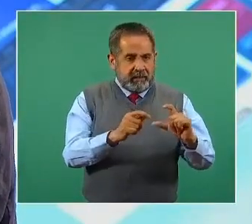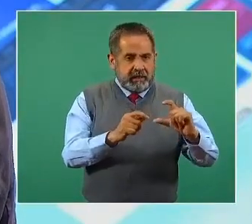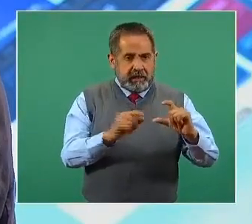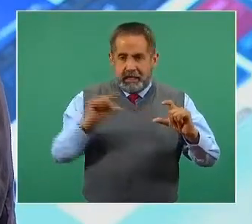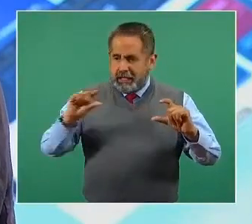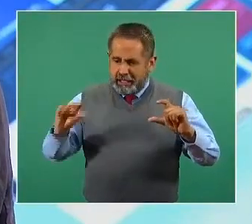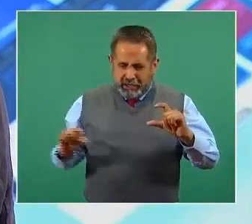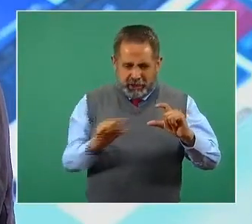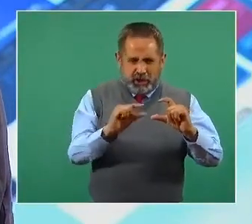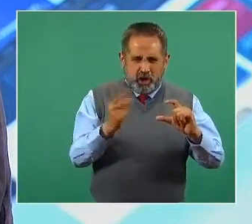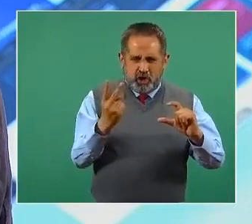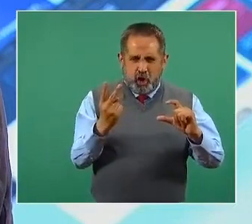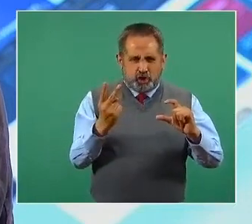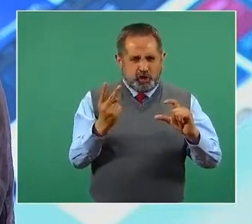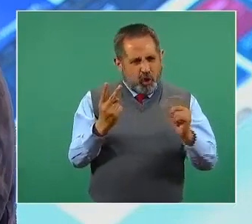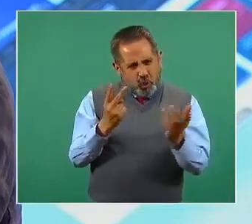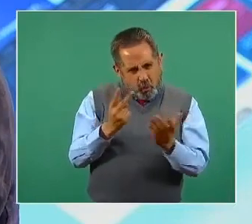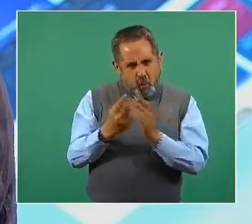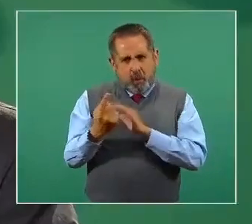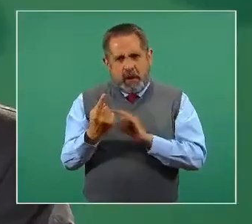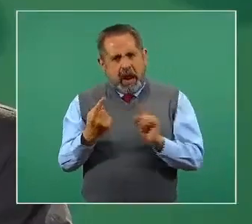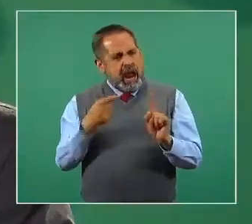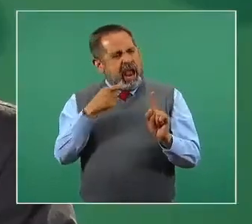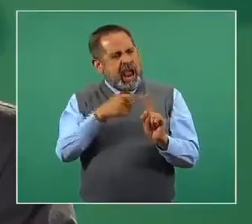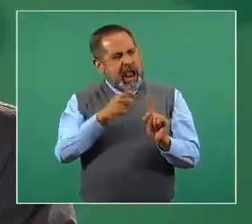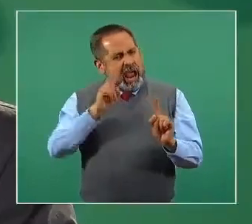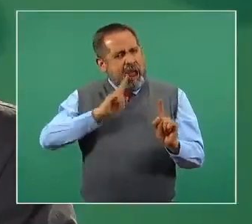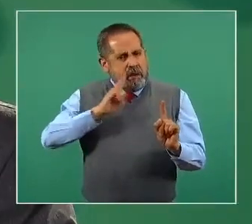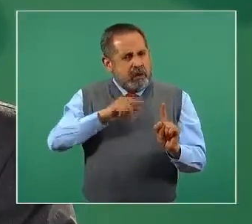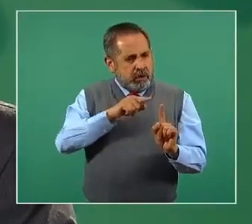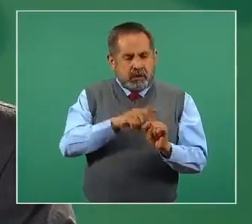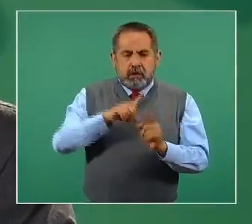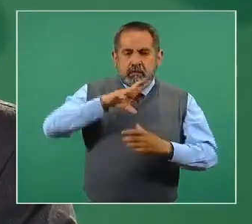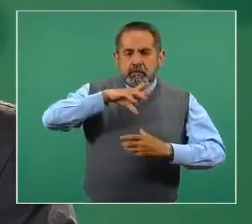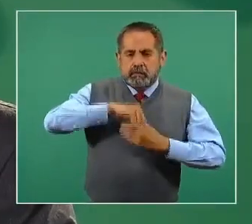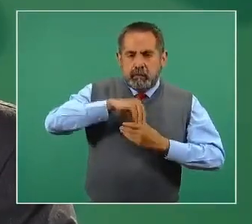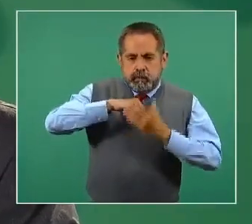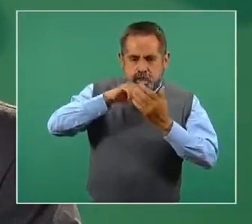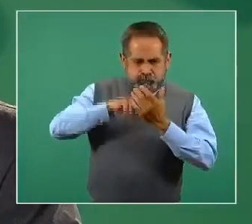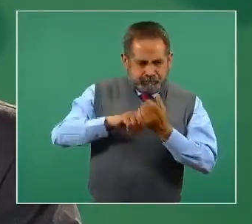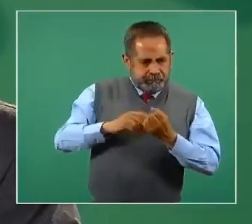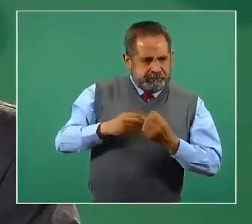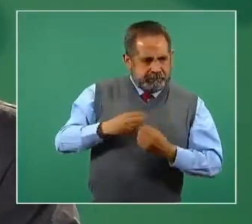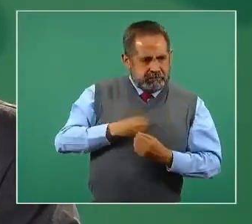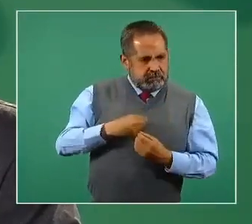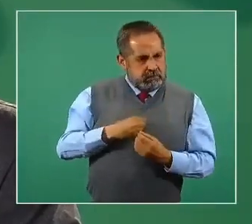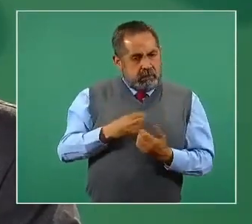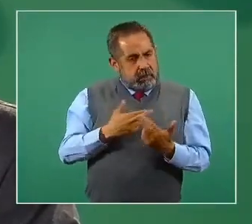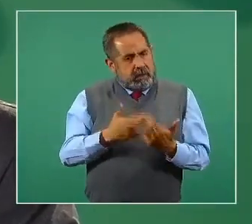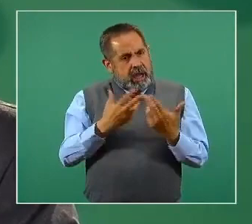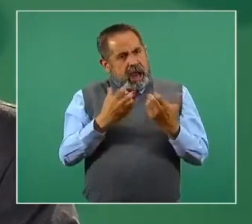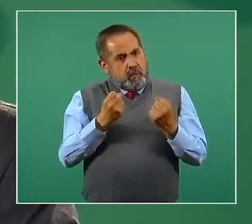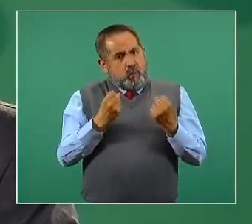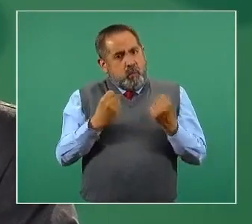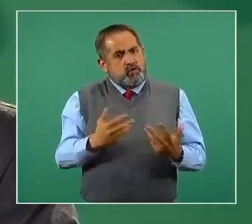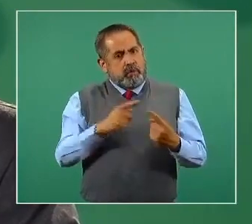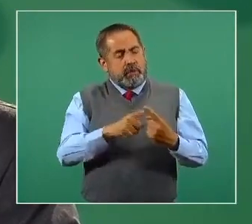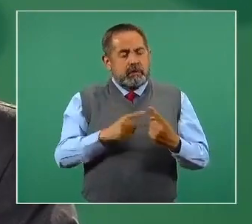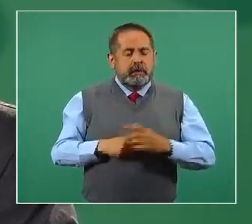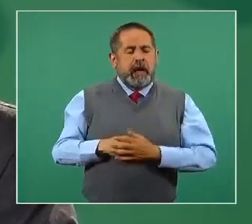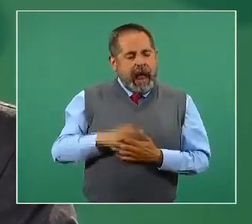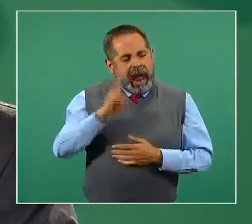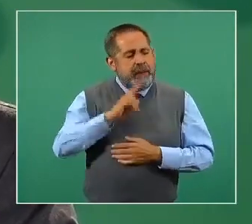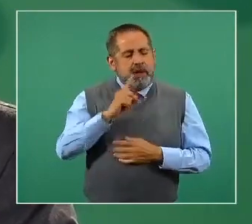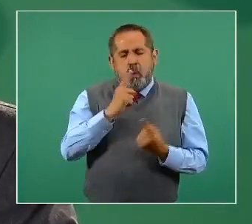pensando en el esquema completo, dado que tiene una gran cantidad de primeras dosis? Y aparentemente